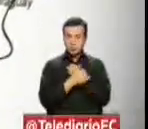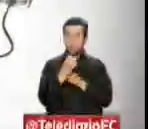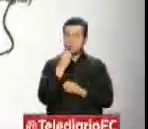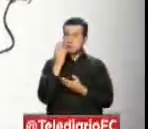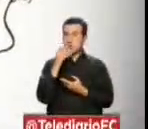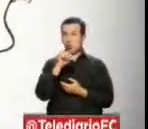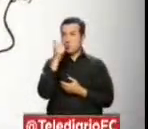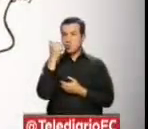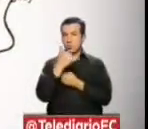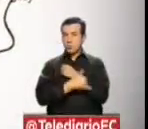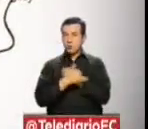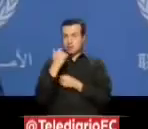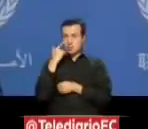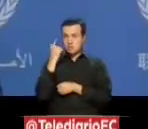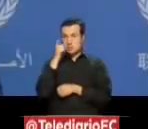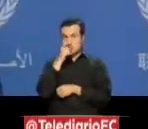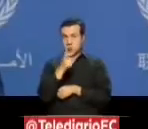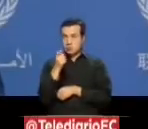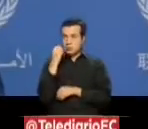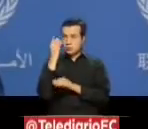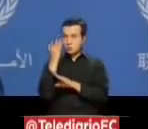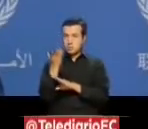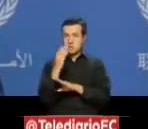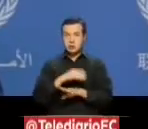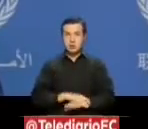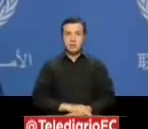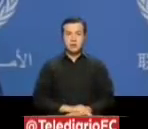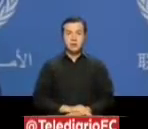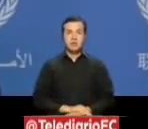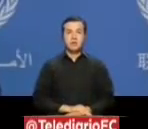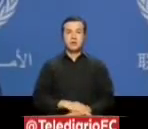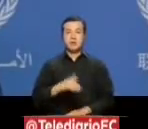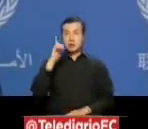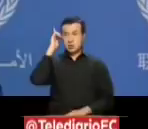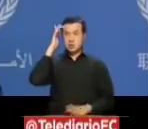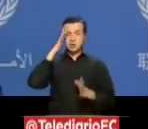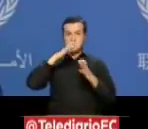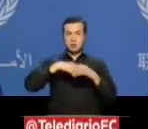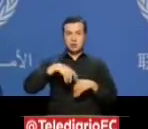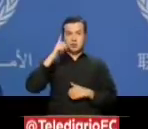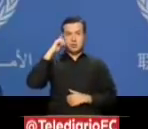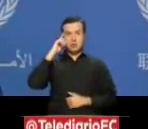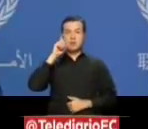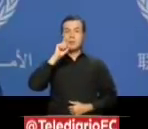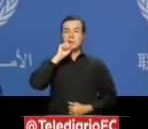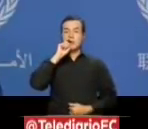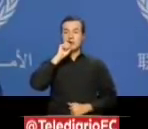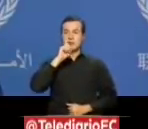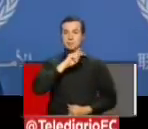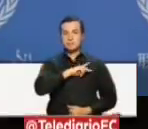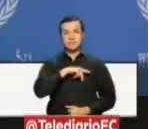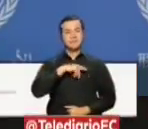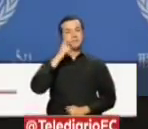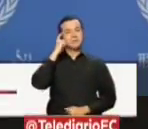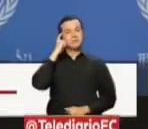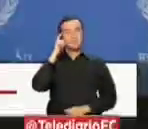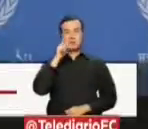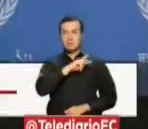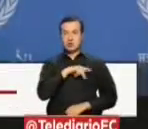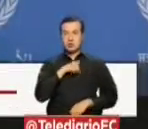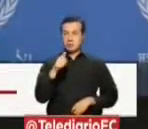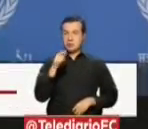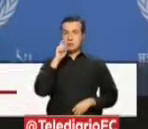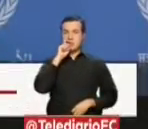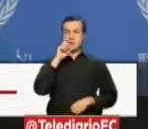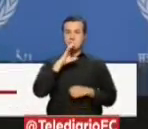de un tercer país a la fiscalía. Esto es un fracaso de liderazgo del gobierno de Maduro y personalmente de Nicolás Maduro, y